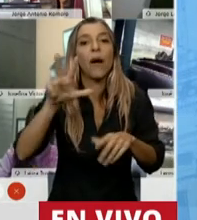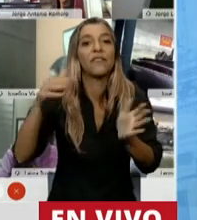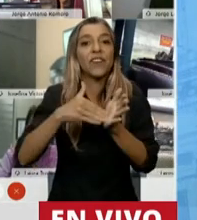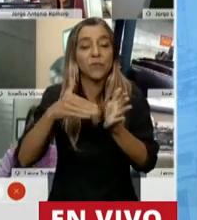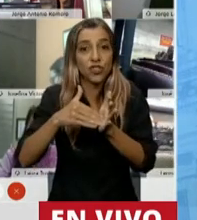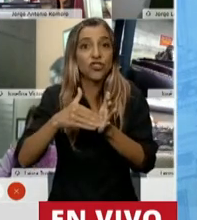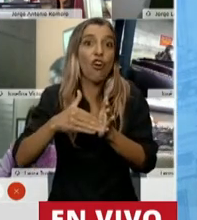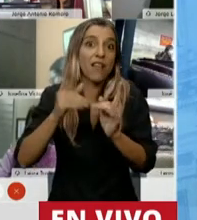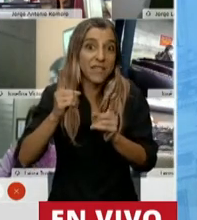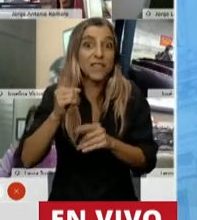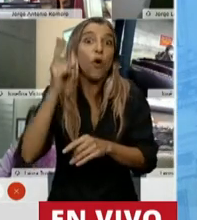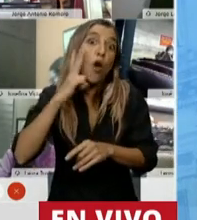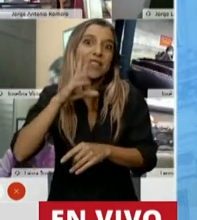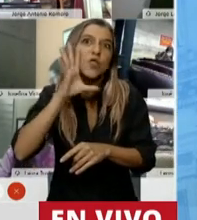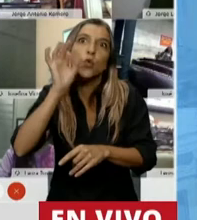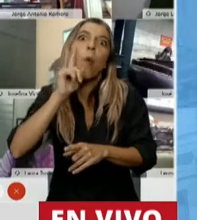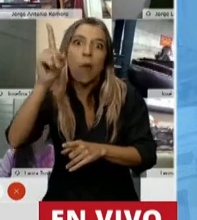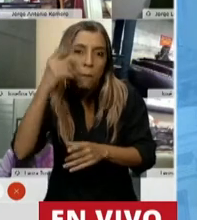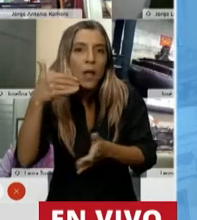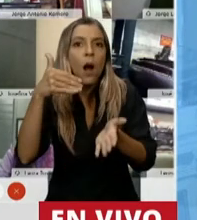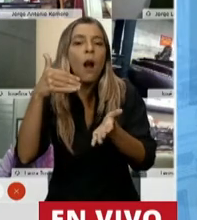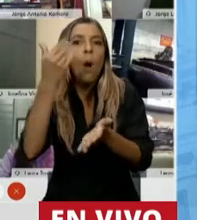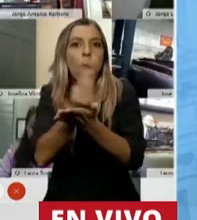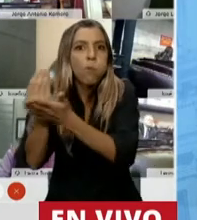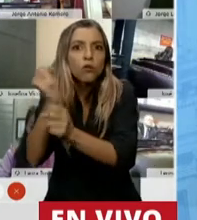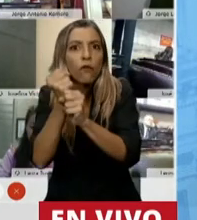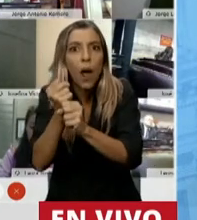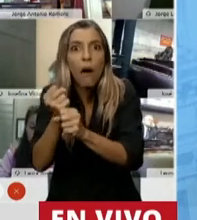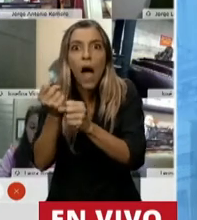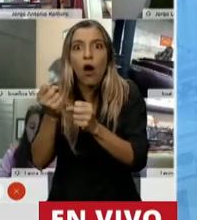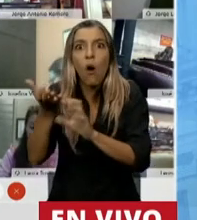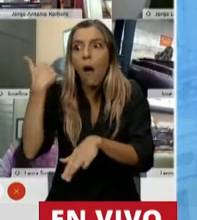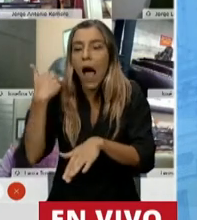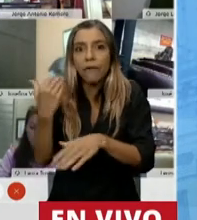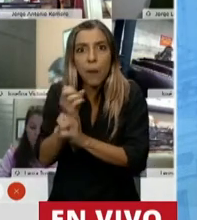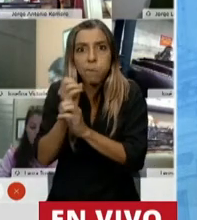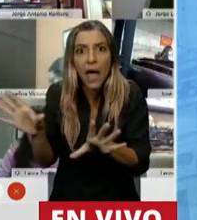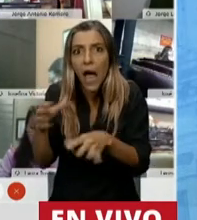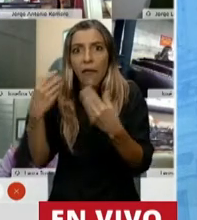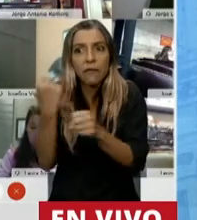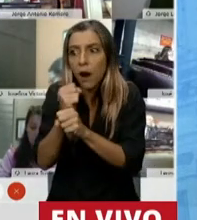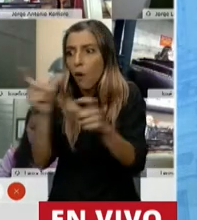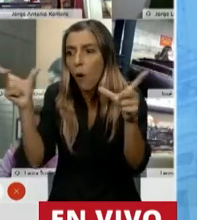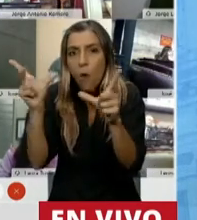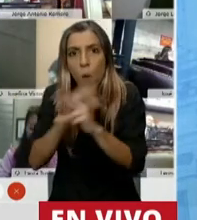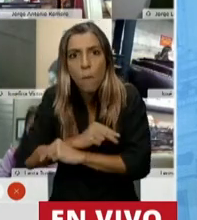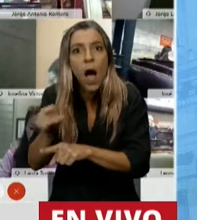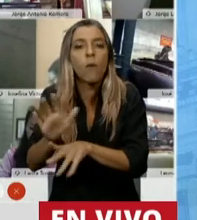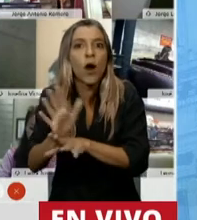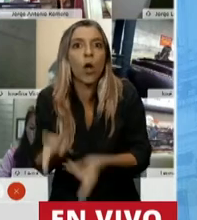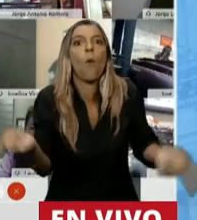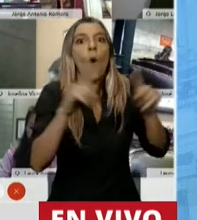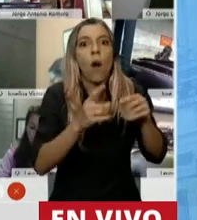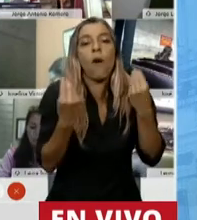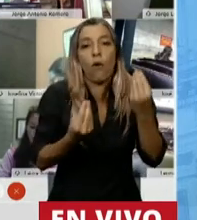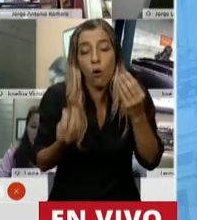perdido. ¿Qué necesitamos para salir de esta situación que he descrito sucintamente? Necesitamos